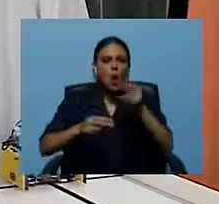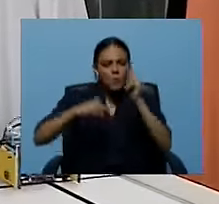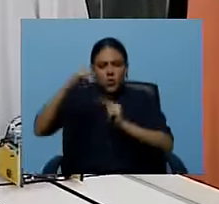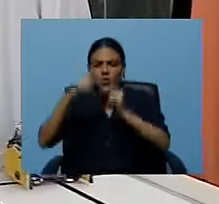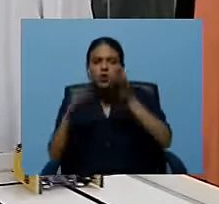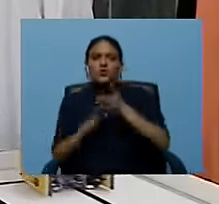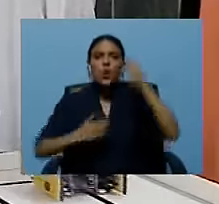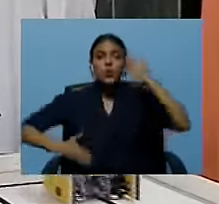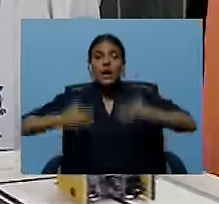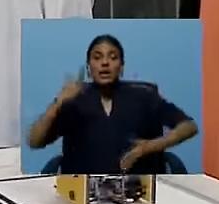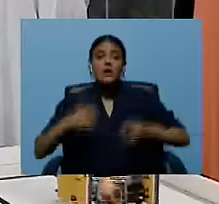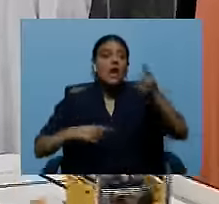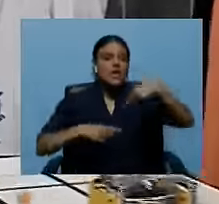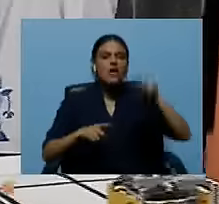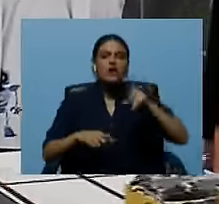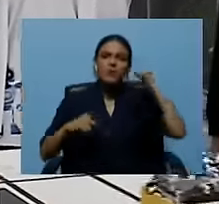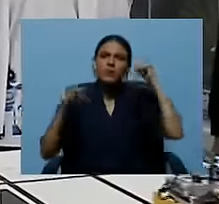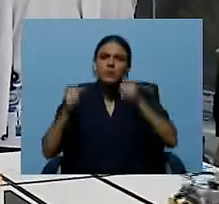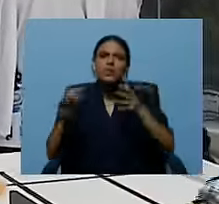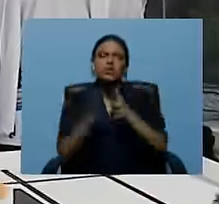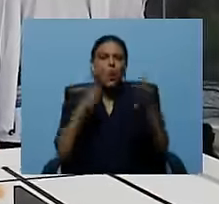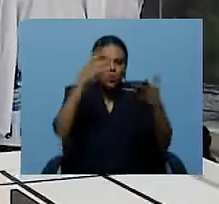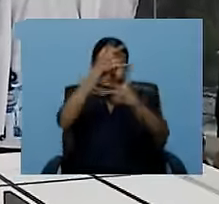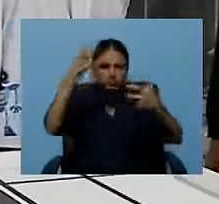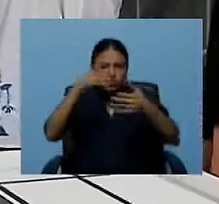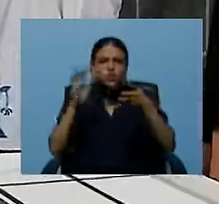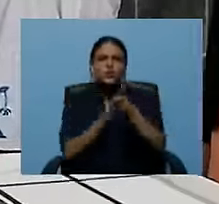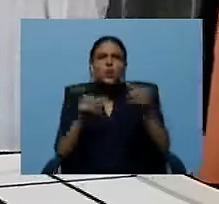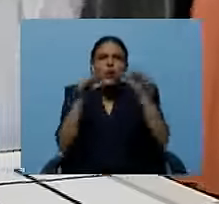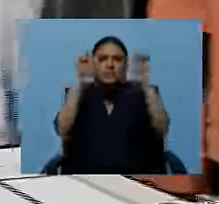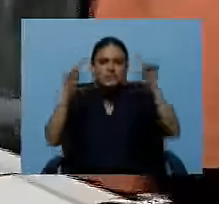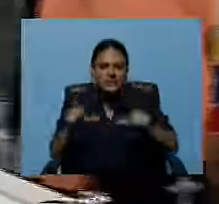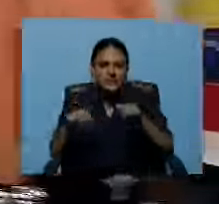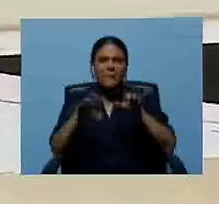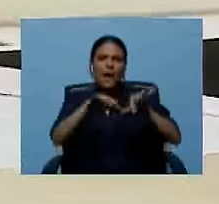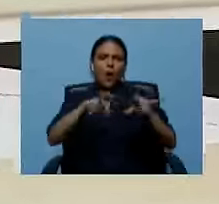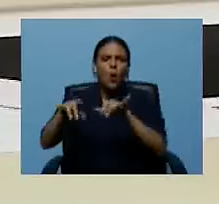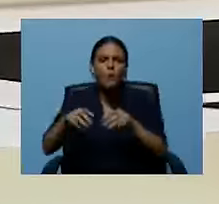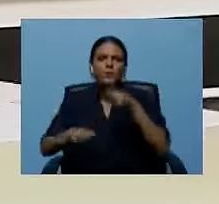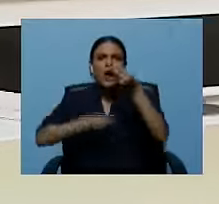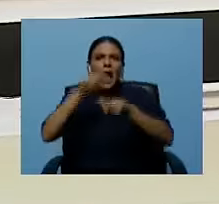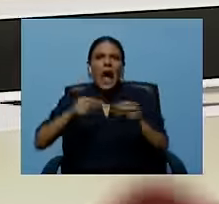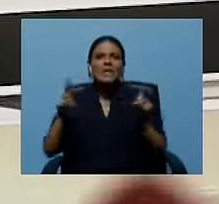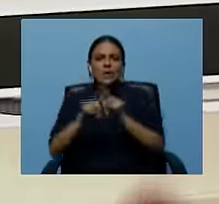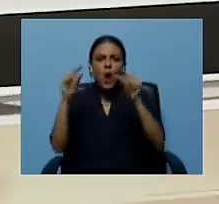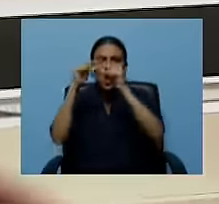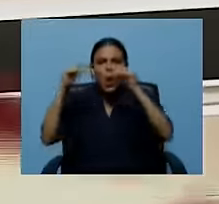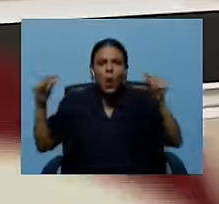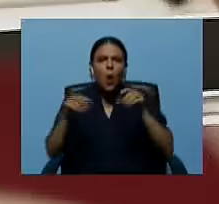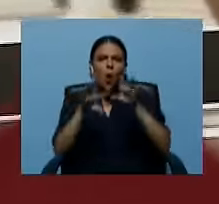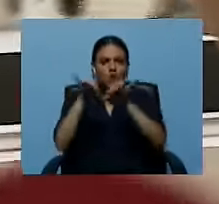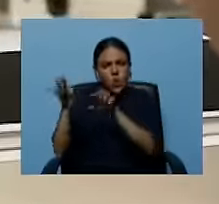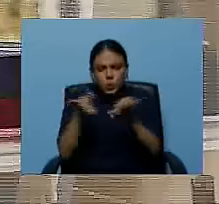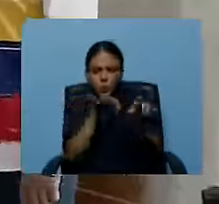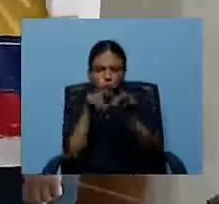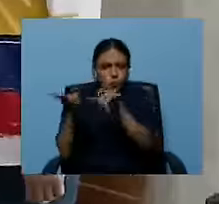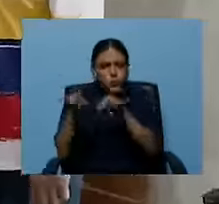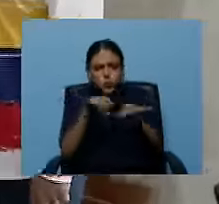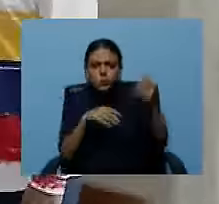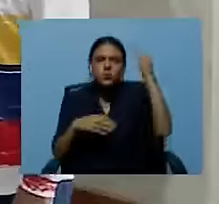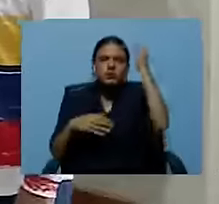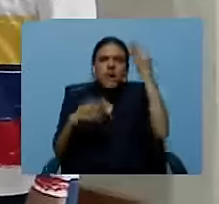programan en software libre. En software libre. Trabajan creando códigos, programando, integran